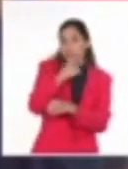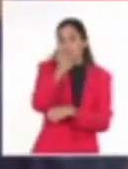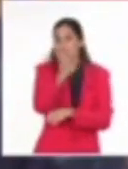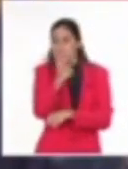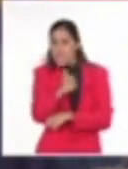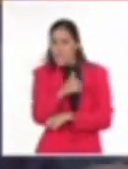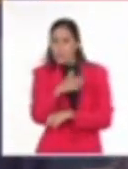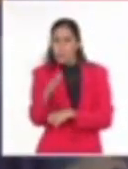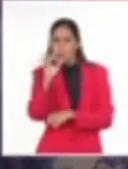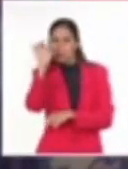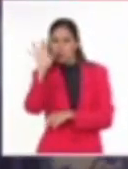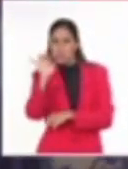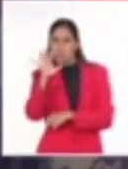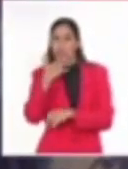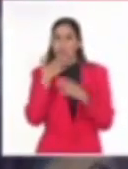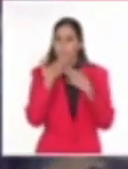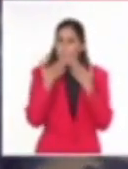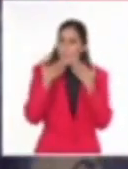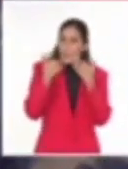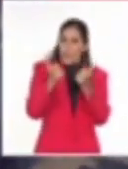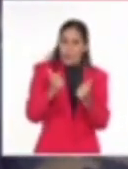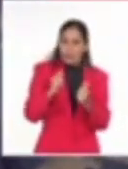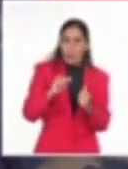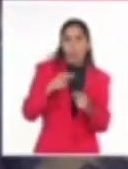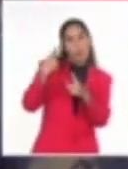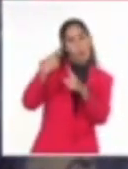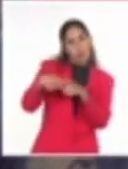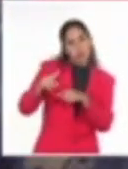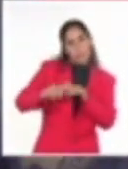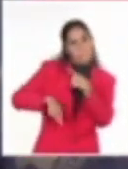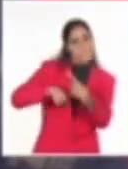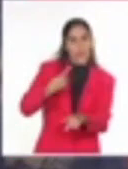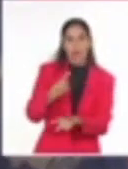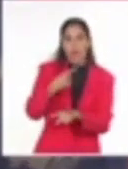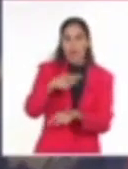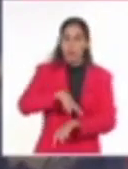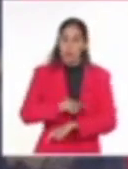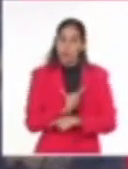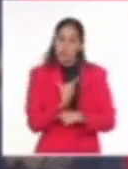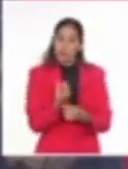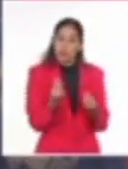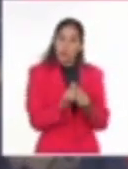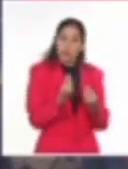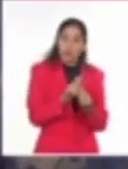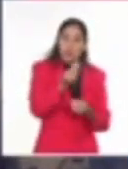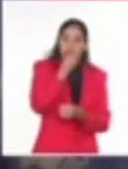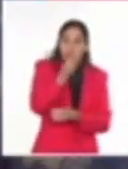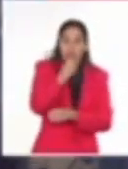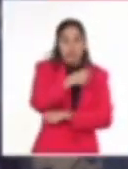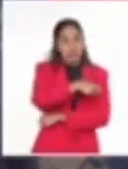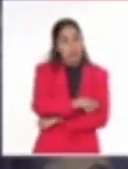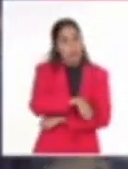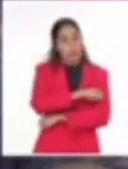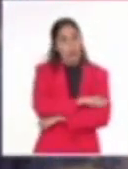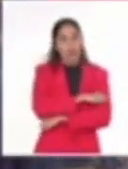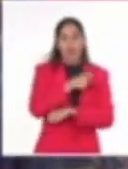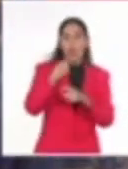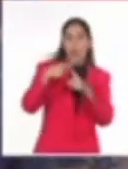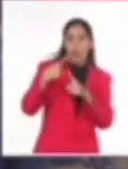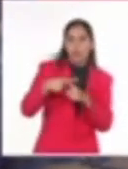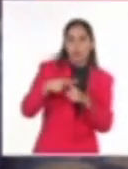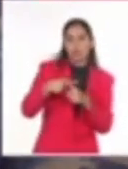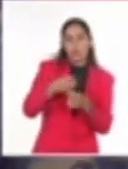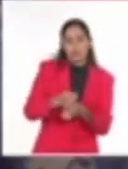más proteína que el otro huevo, y por otra parte, la cultura del consumo de la espinaca, que mezclada con